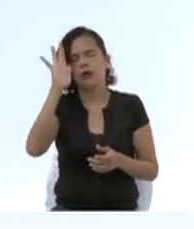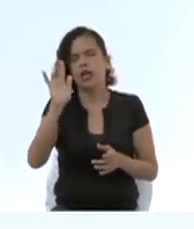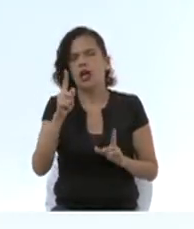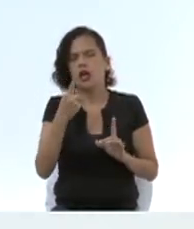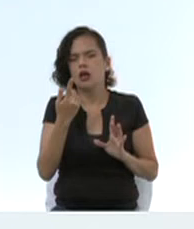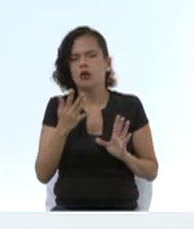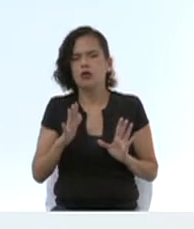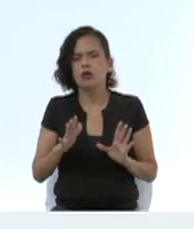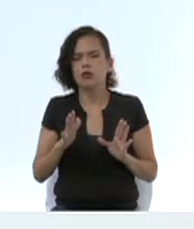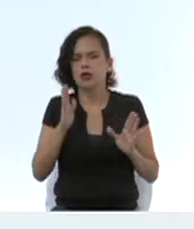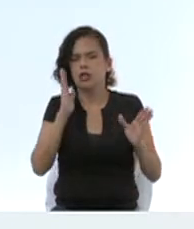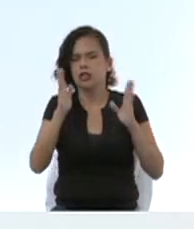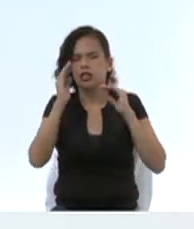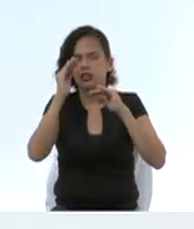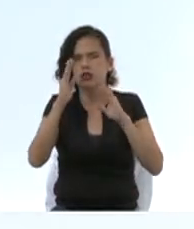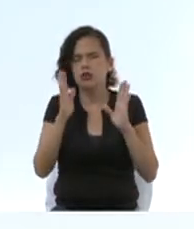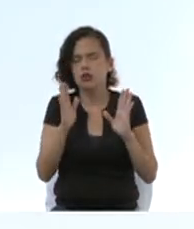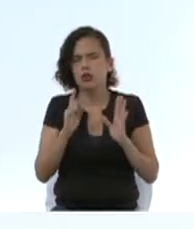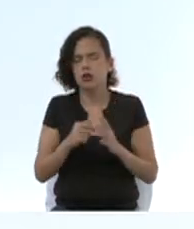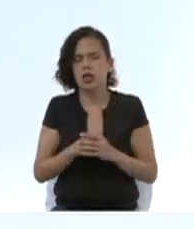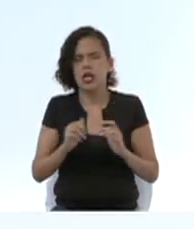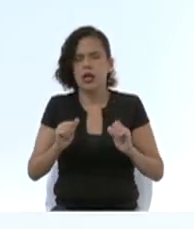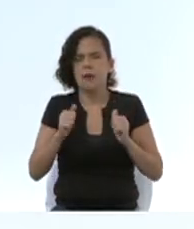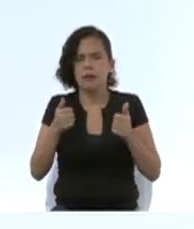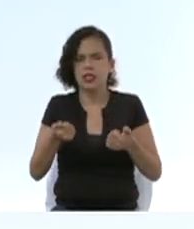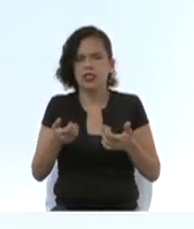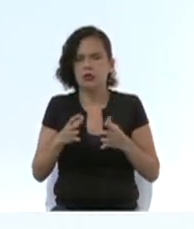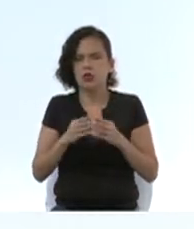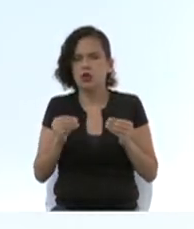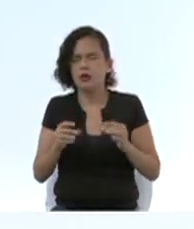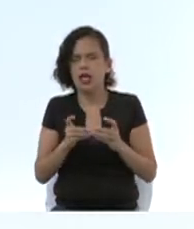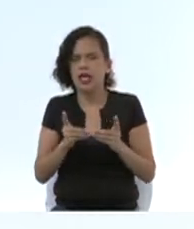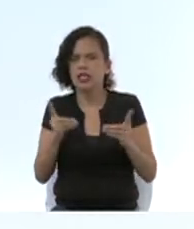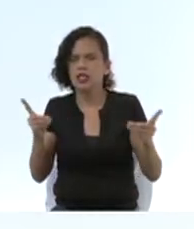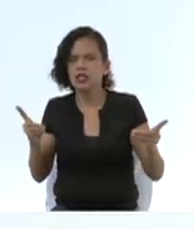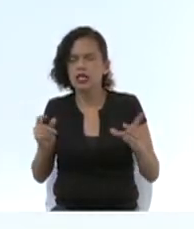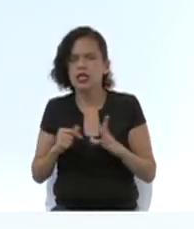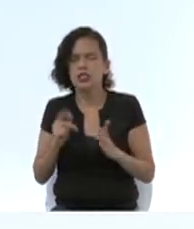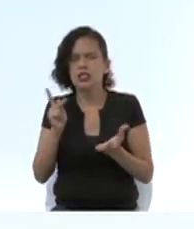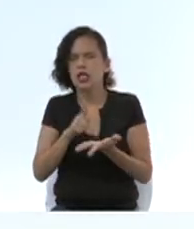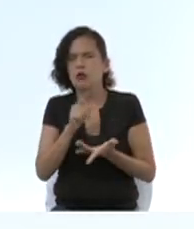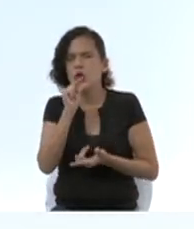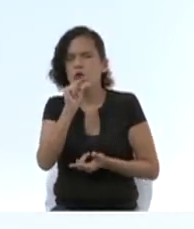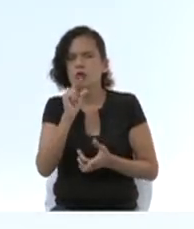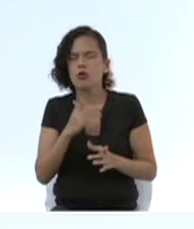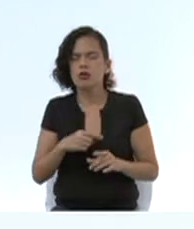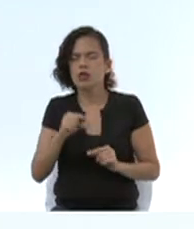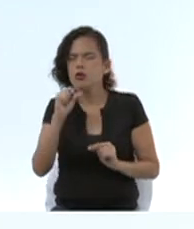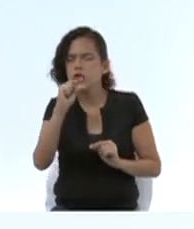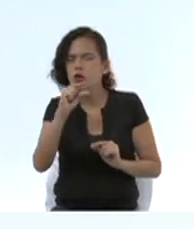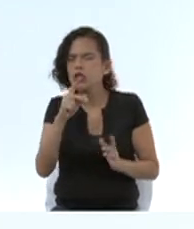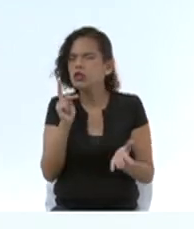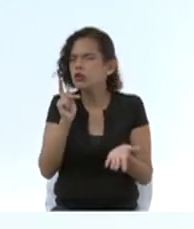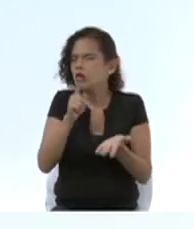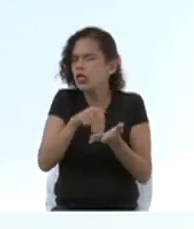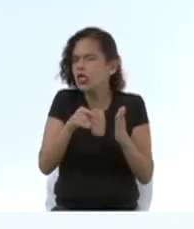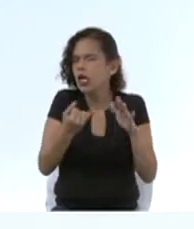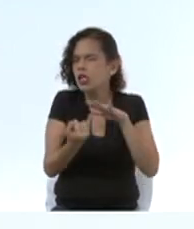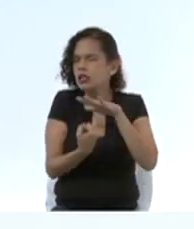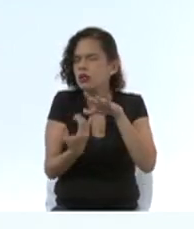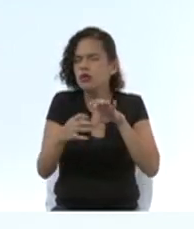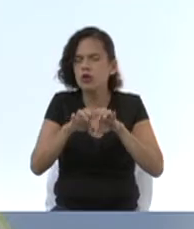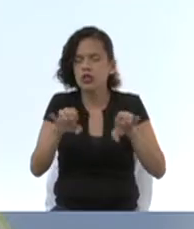Por la variante de atención. Exactamente. Empezamos todavía a distancia, llegamos a un punto de una semipresencialidad y ahora